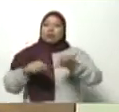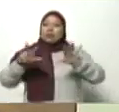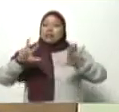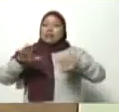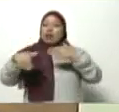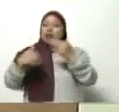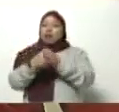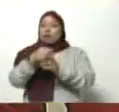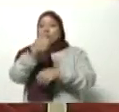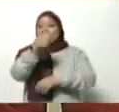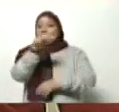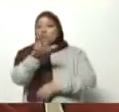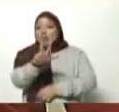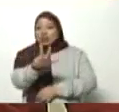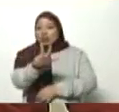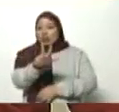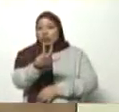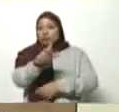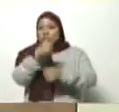13.